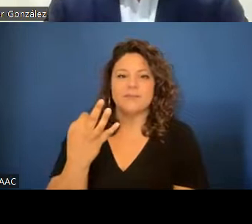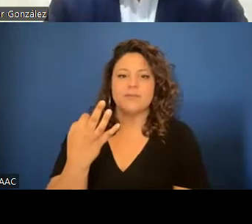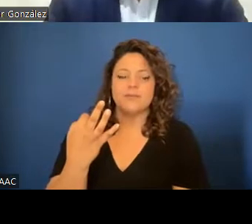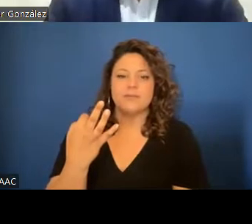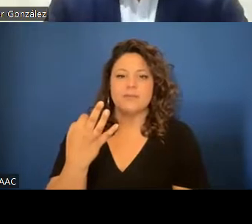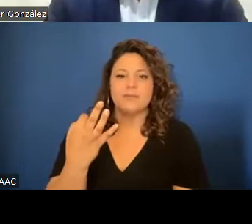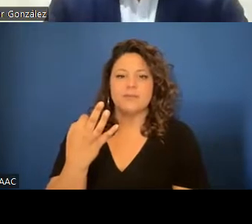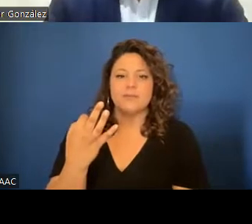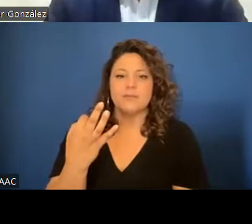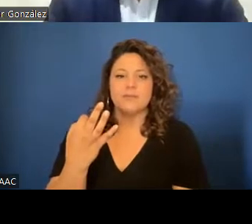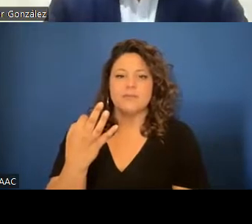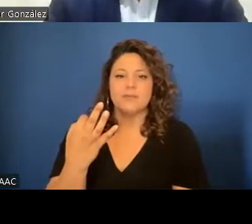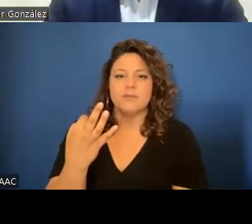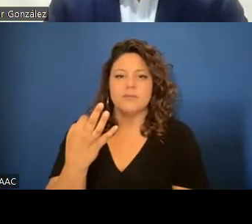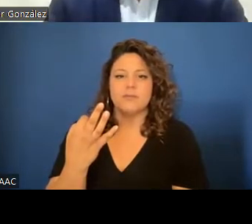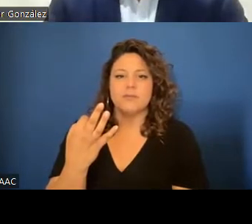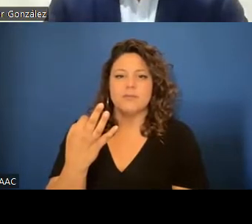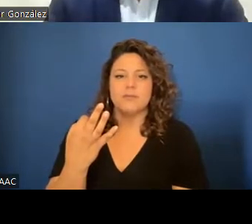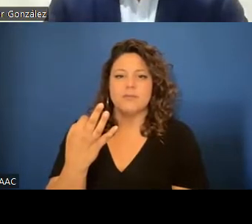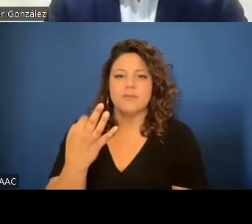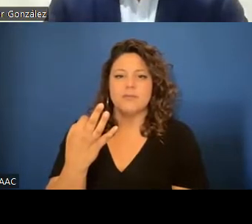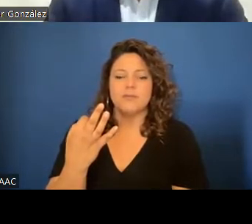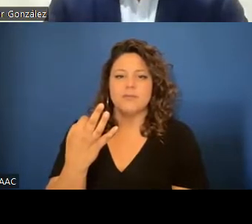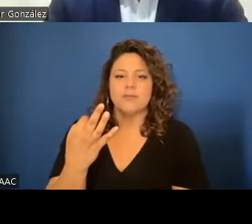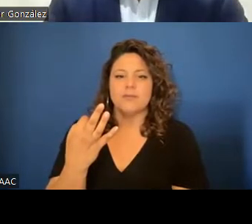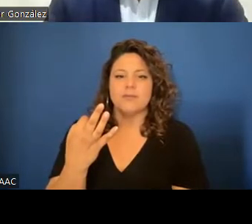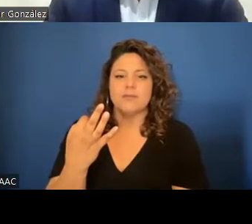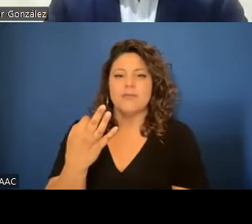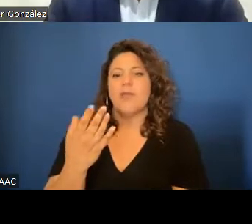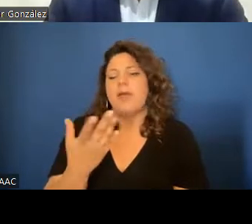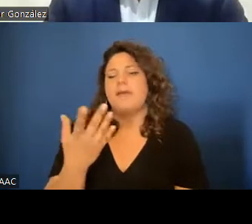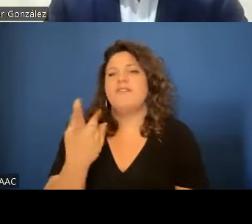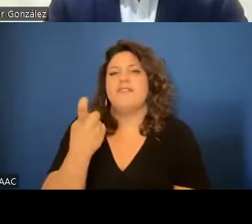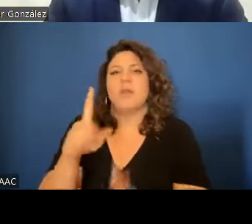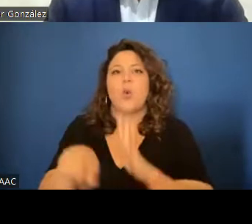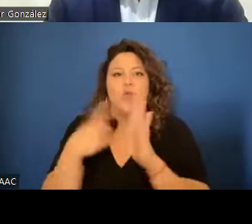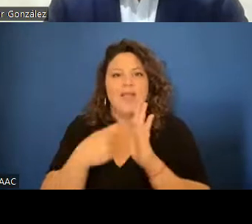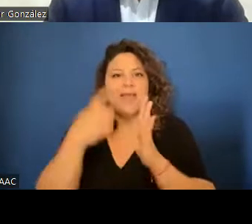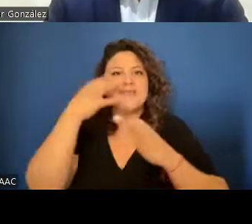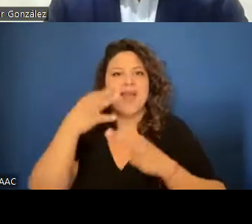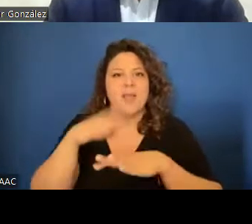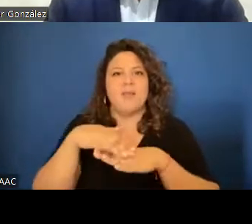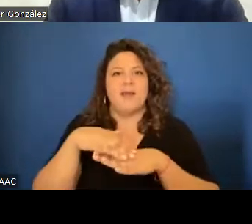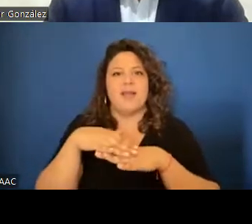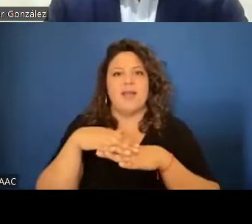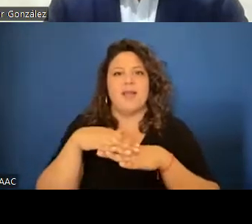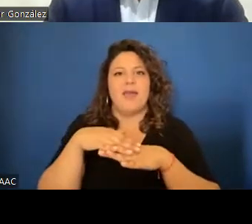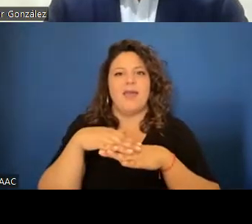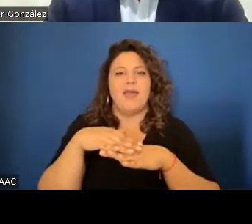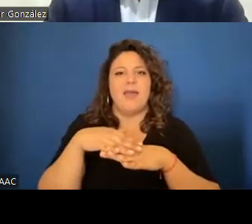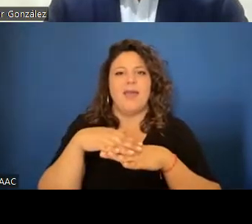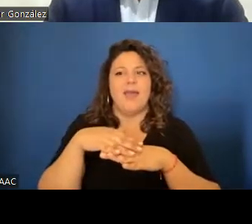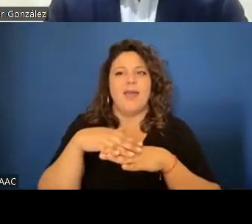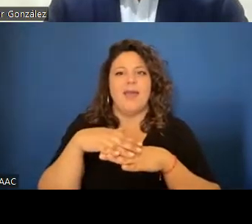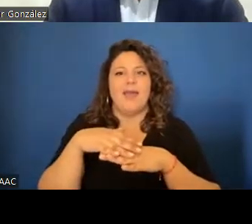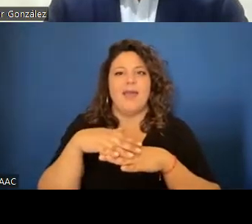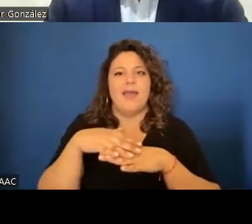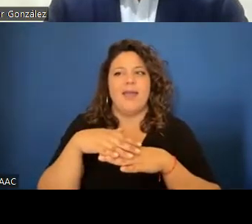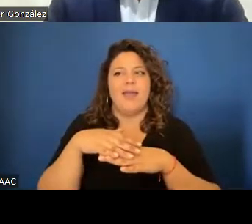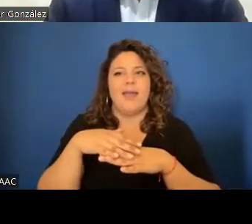ejemplo, se da en el caso de un funcionario, que esta es una sentencia muy reciente de este